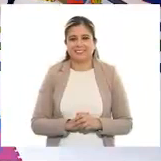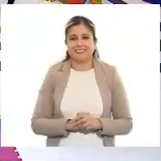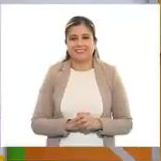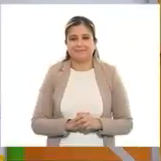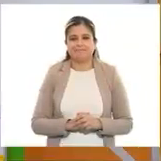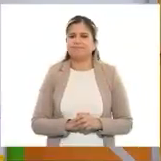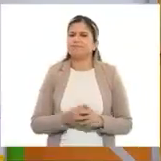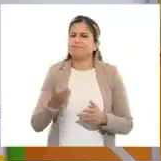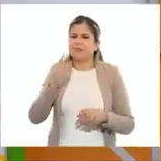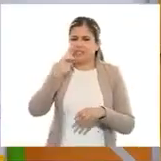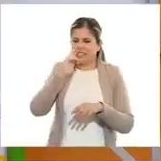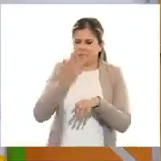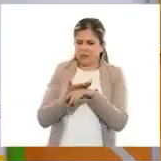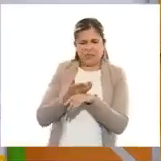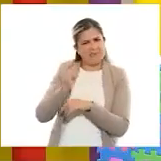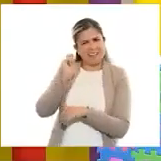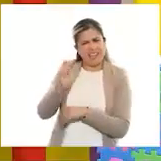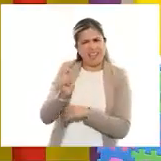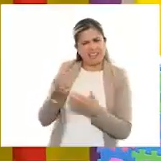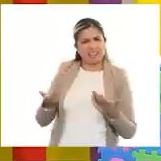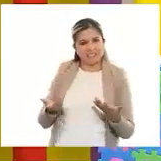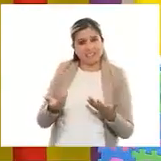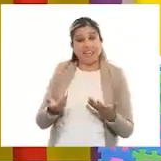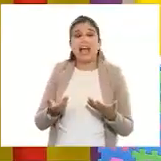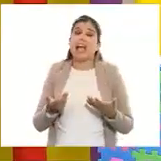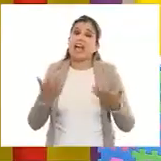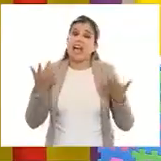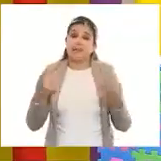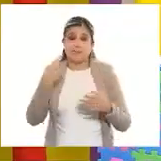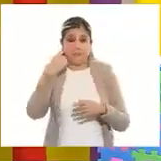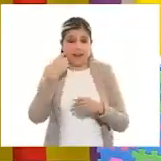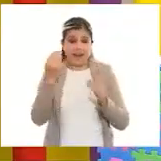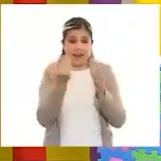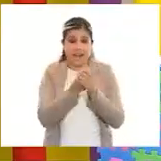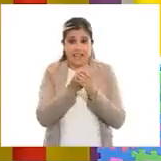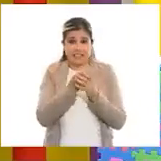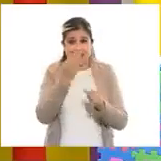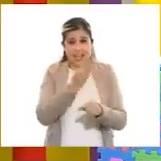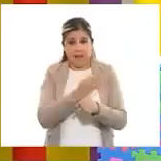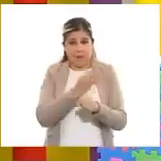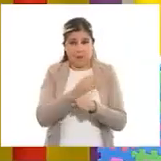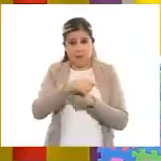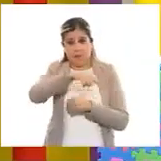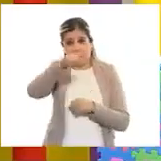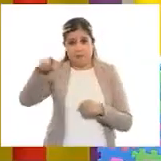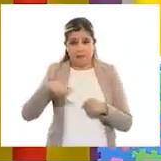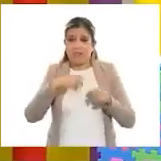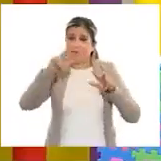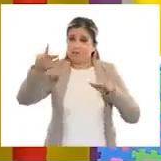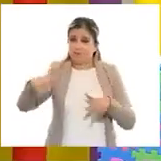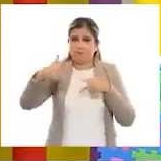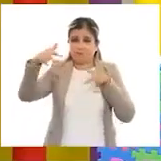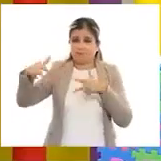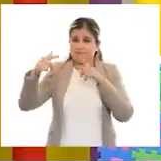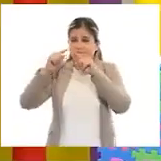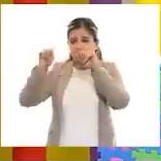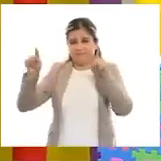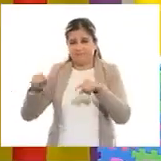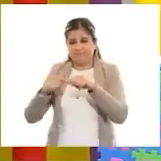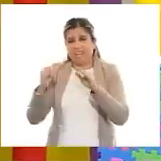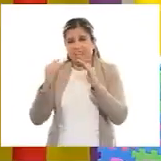Responsabilidades. ¿A qué nos referimos con eso, Ale? Bueno, pues ahorita que las clases se están tomando cada quien desde sus